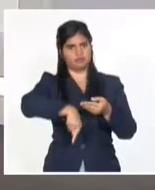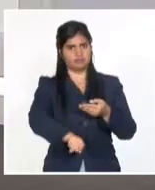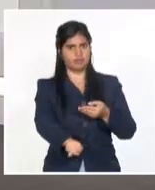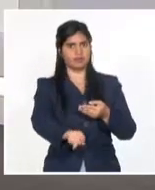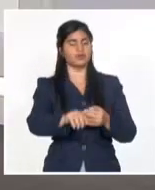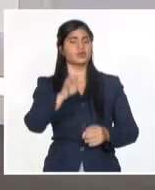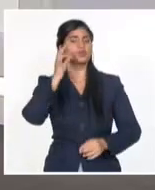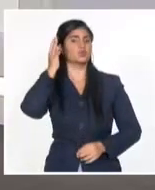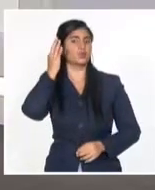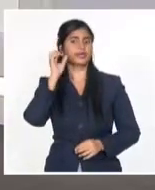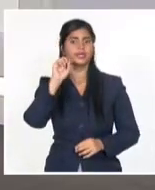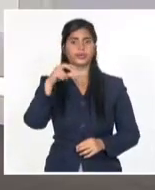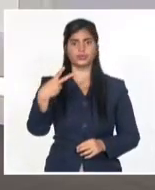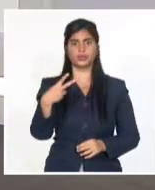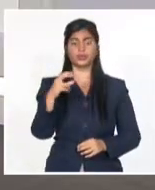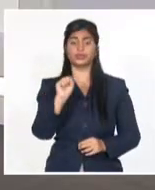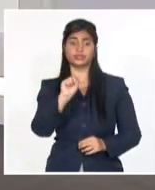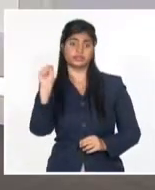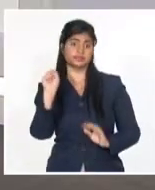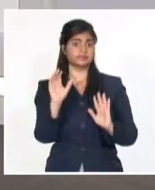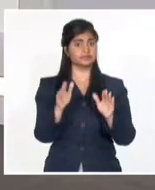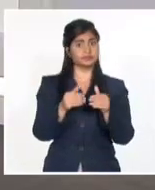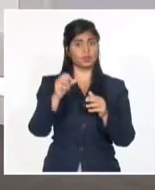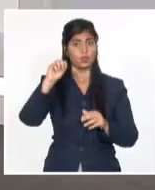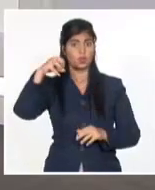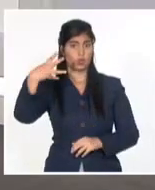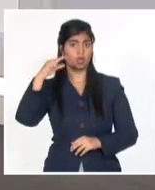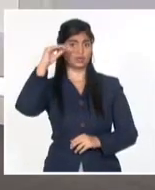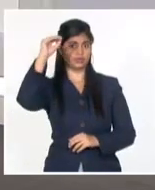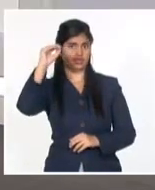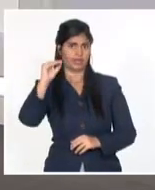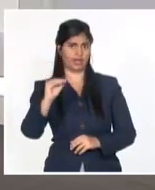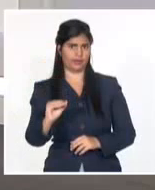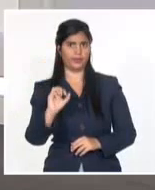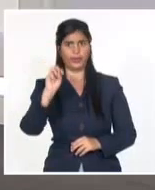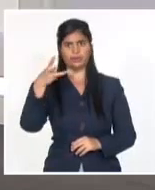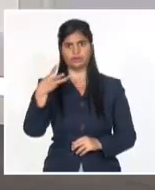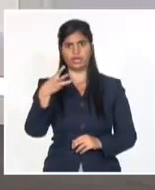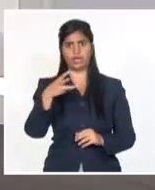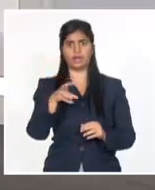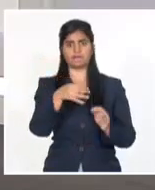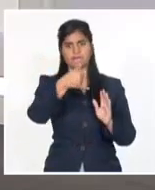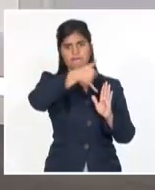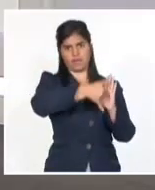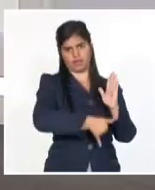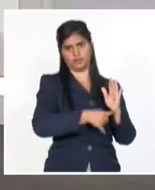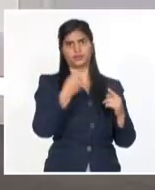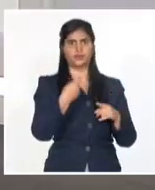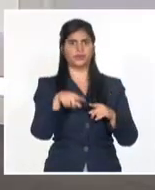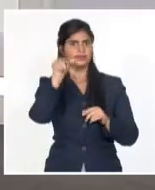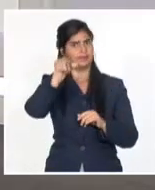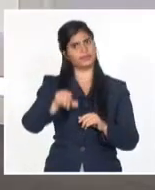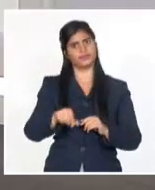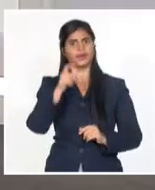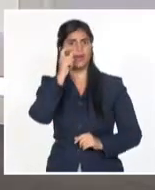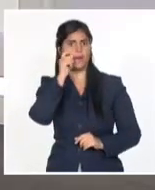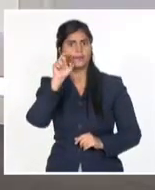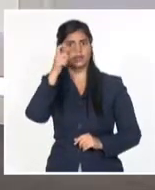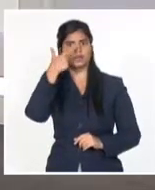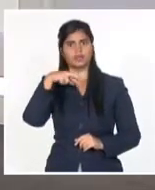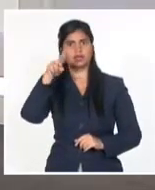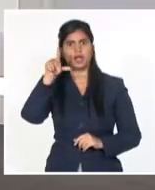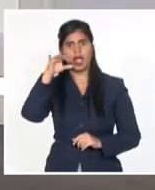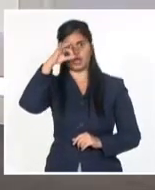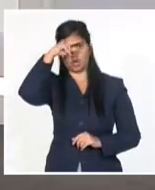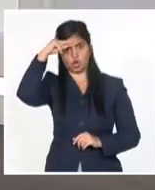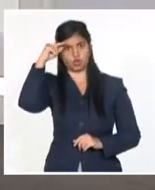Ruiz terminaron cuartas en la final del trampolín a 3 metros, mientras el también clavadista cubano Carlos Daniel Ramos avanzó